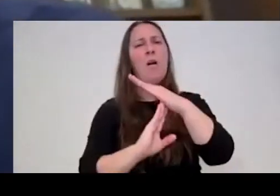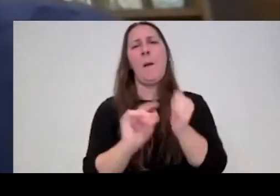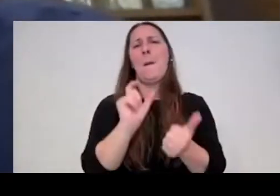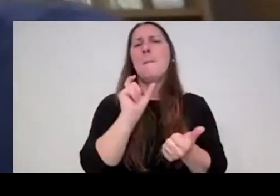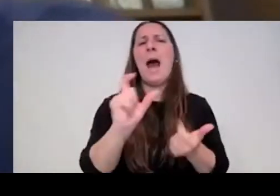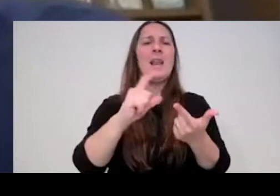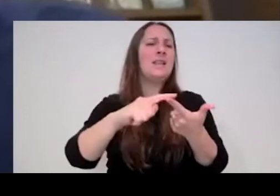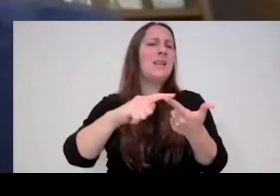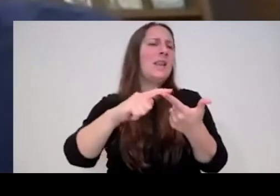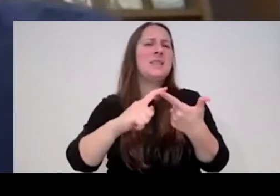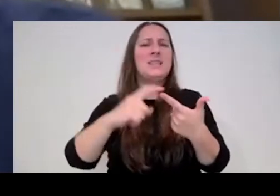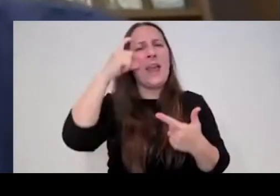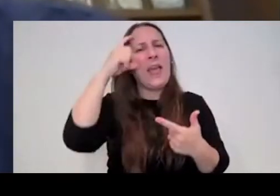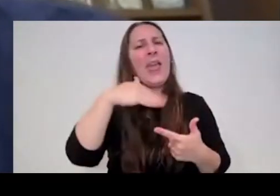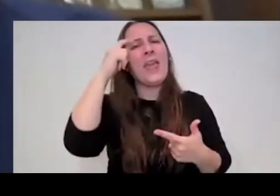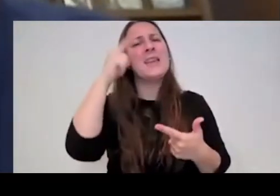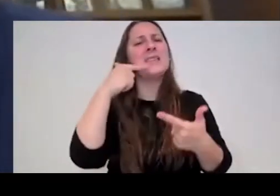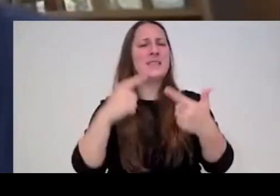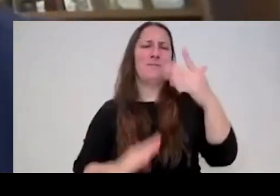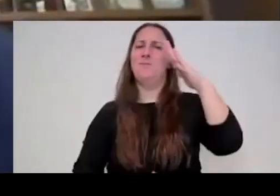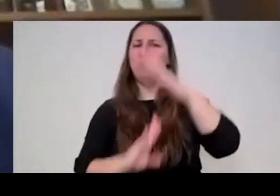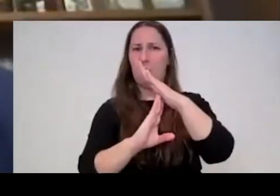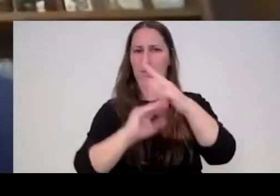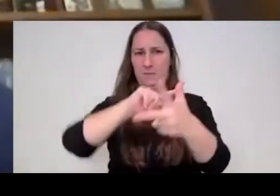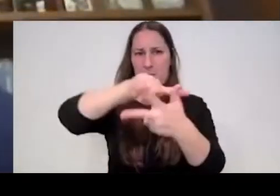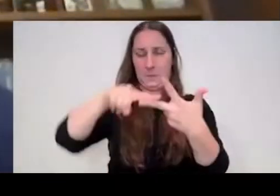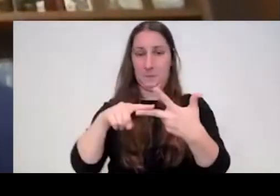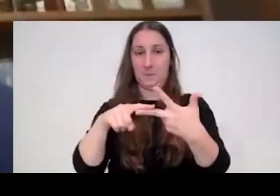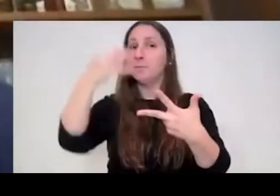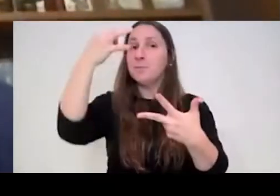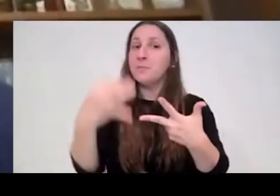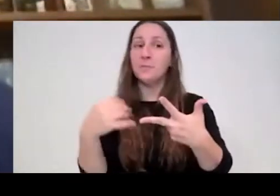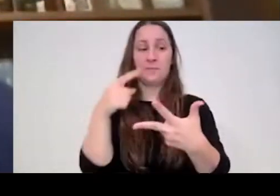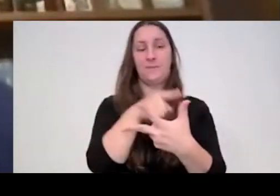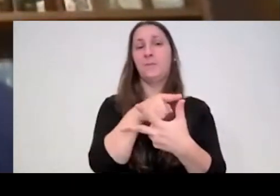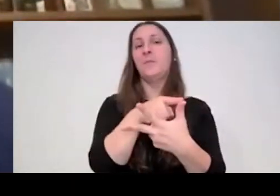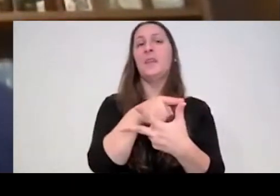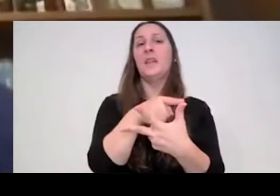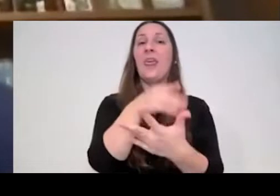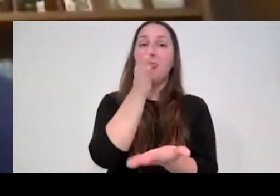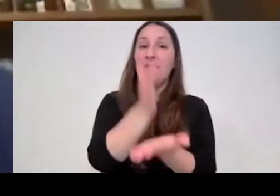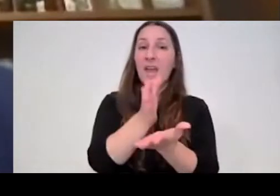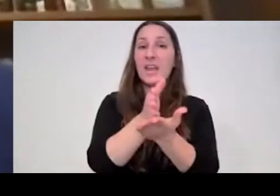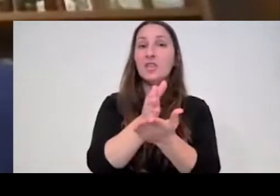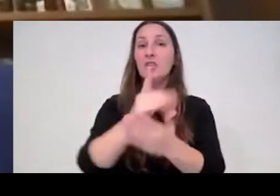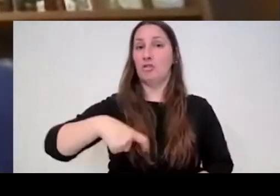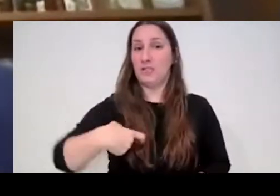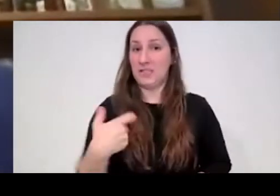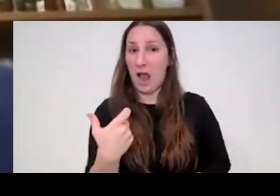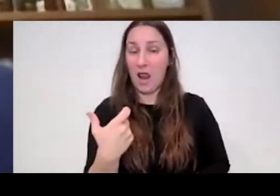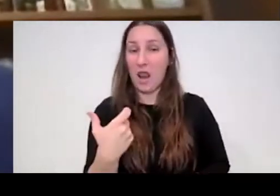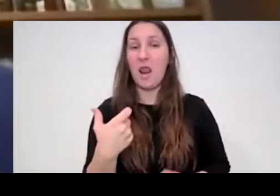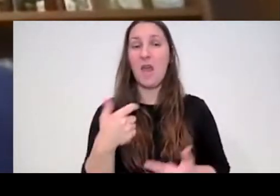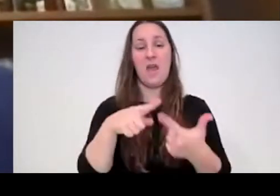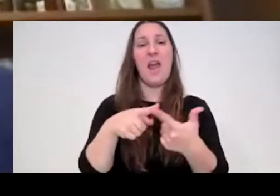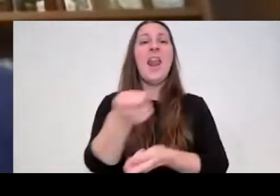como ustedes prefieran decirles, que son precisamente el derecho sindical, la